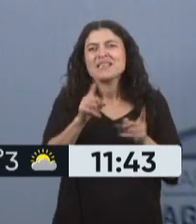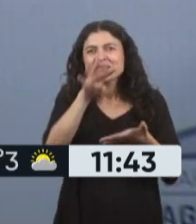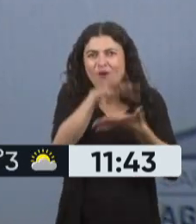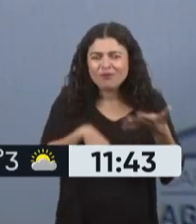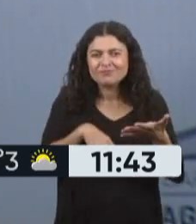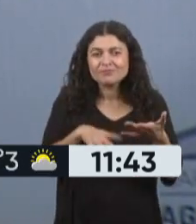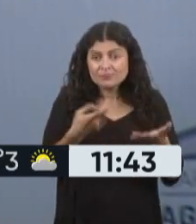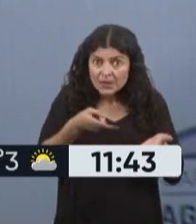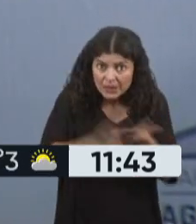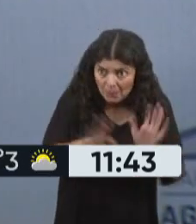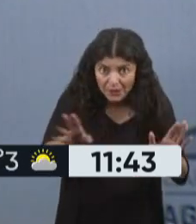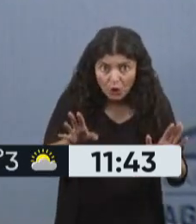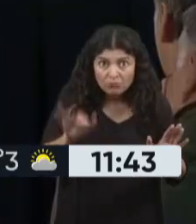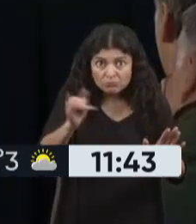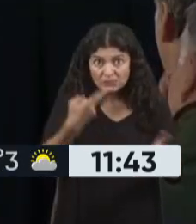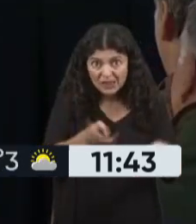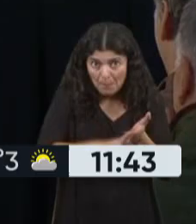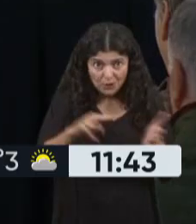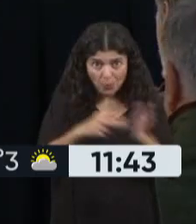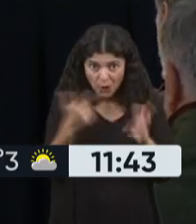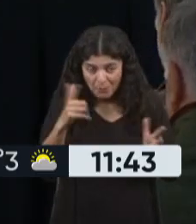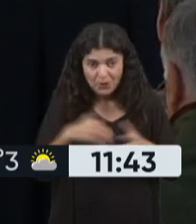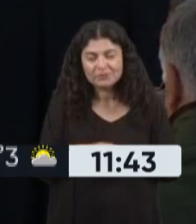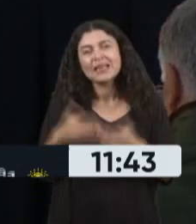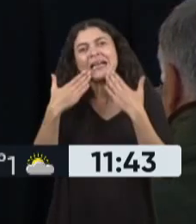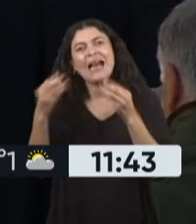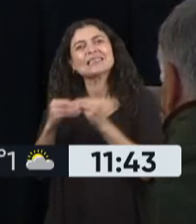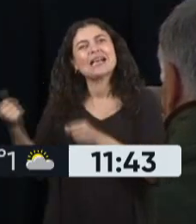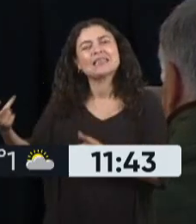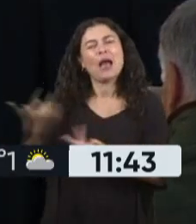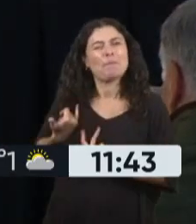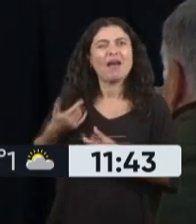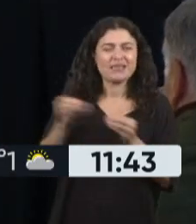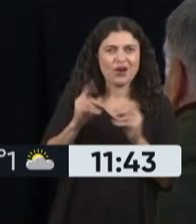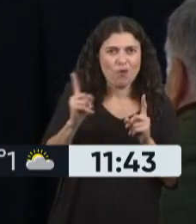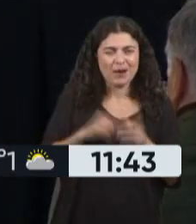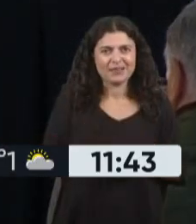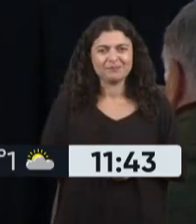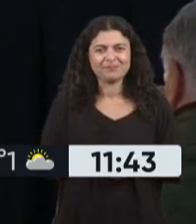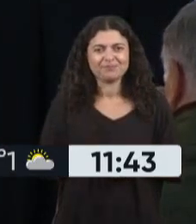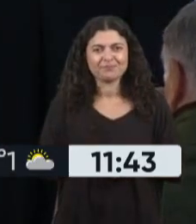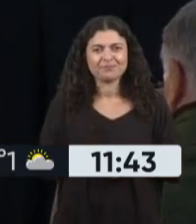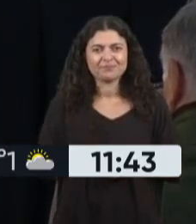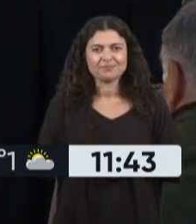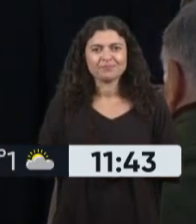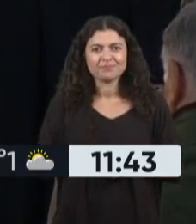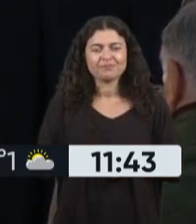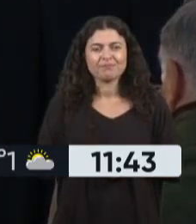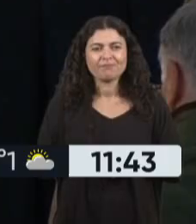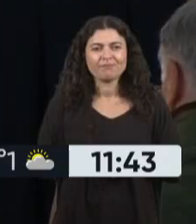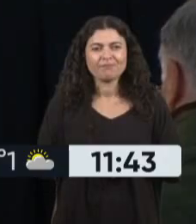Lo repito porque es bueno repetirlo, digamos. Gracias, Esper. Digamos, profe condescendiente. No, me tenés que bajar un punto ahí,